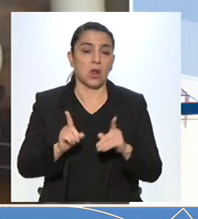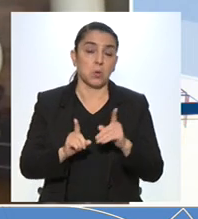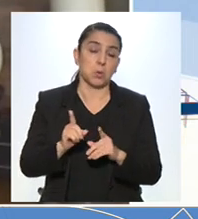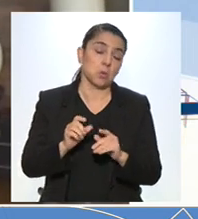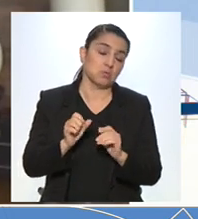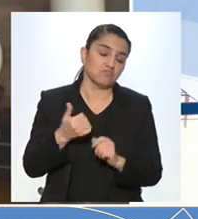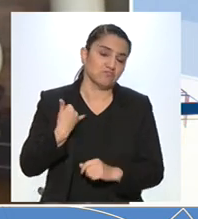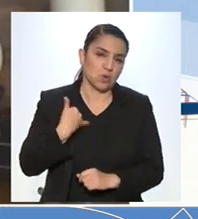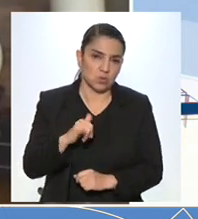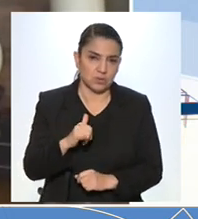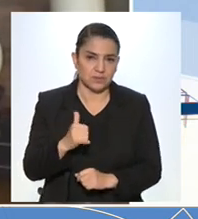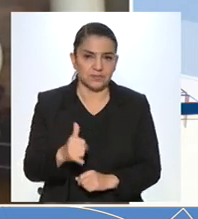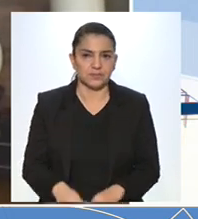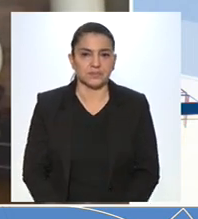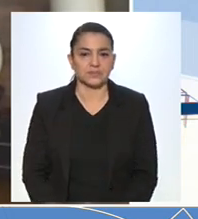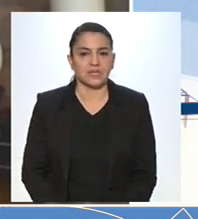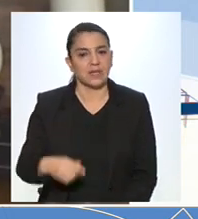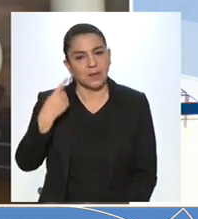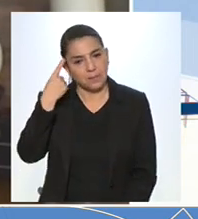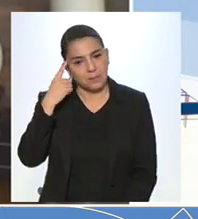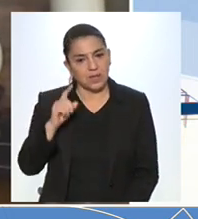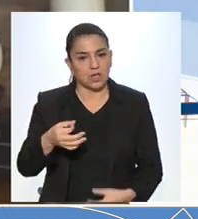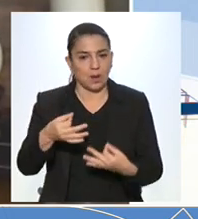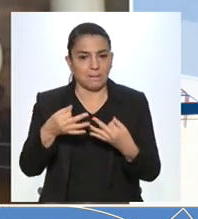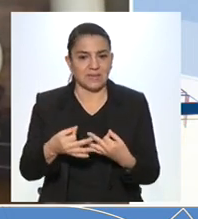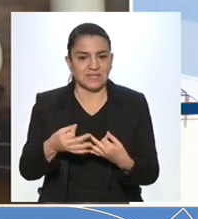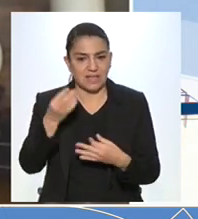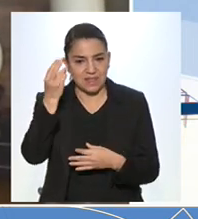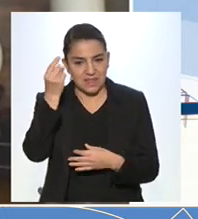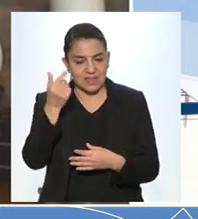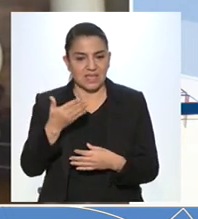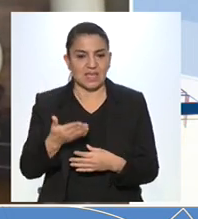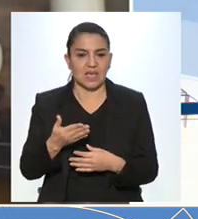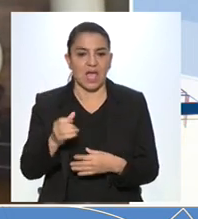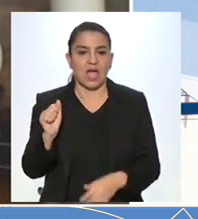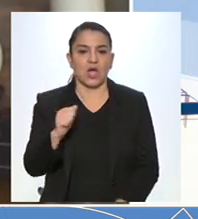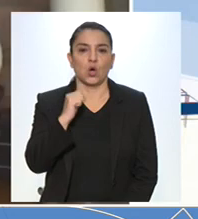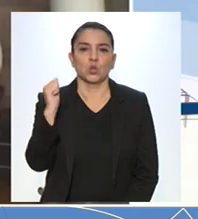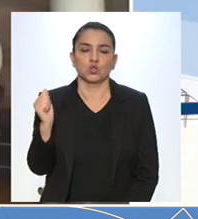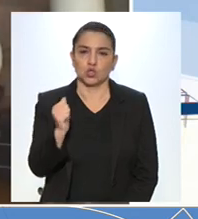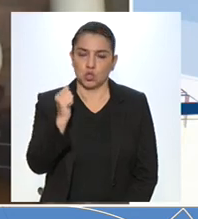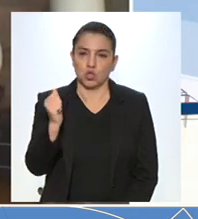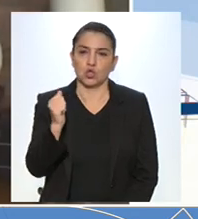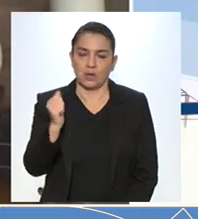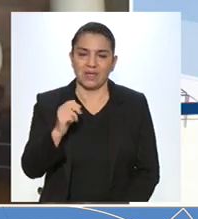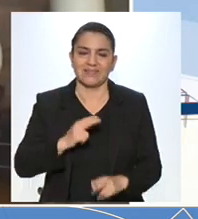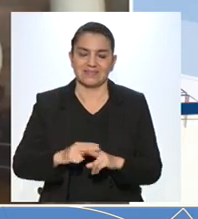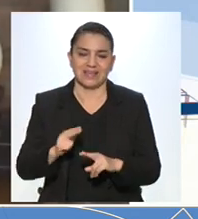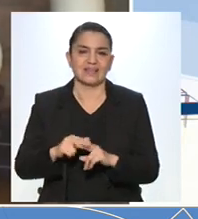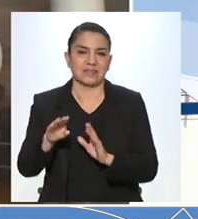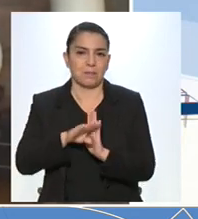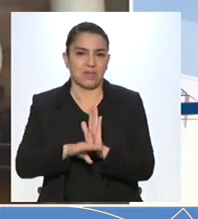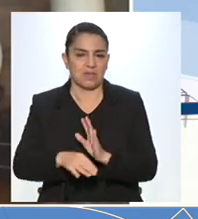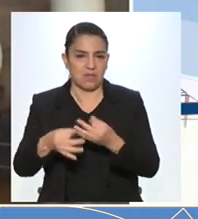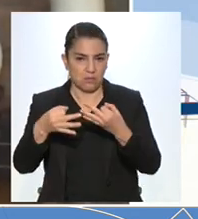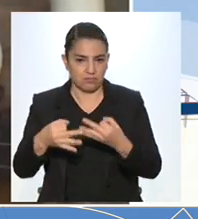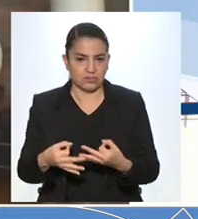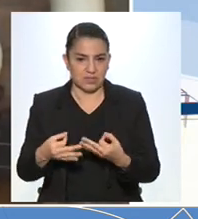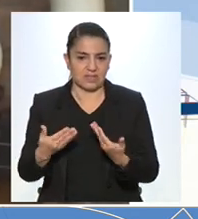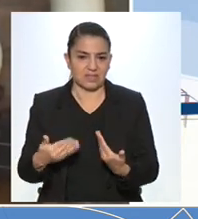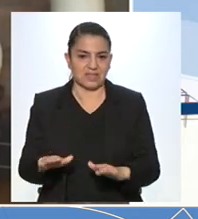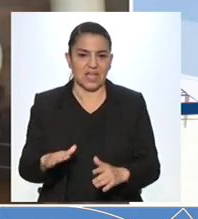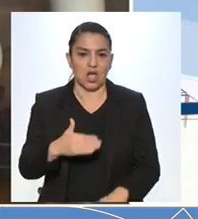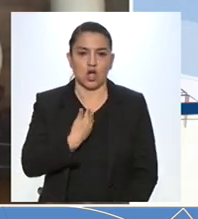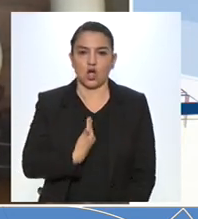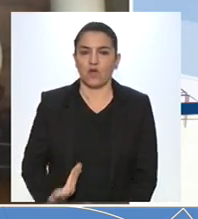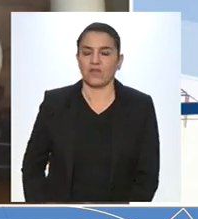gustarle, pero precisamente la idea de tener una cierta autonomía es para que se tomen las medidas adecuadas. Dicho eso, el gobierno